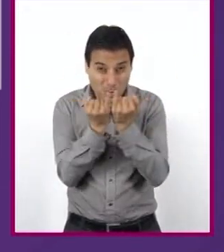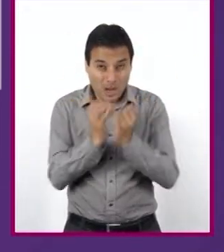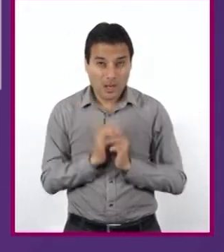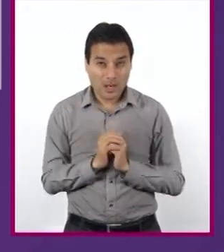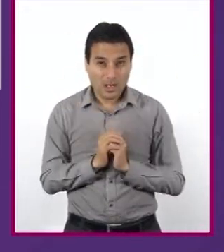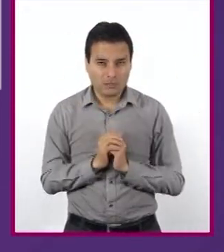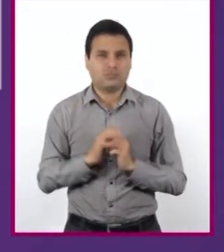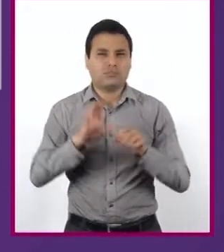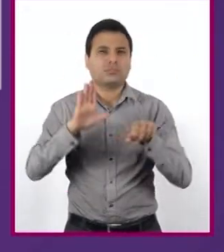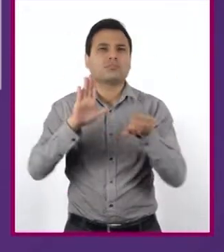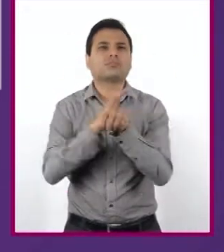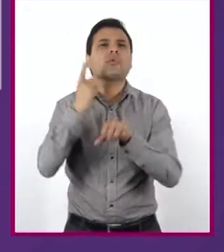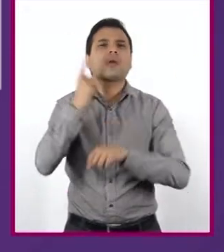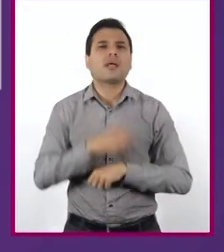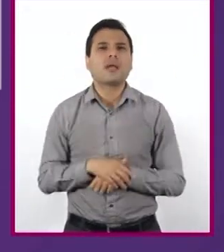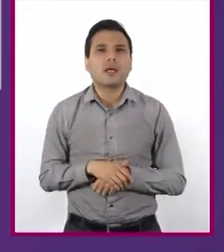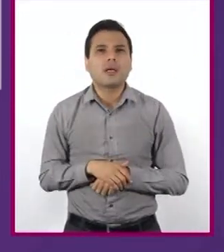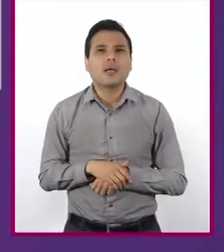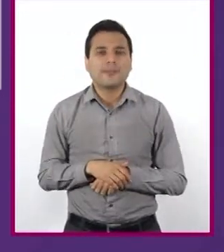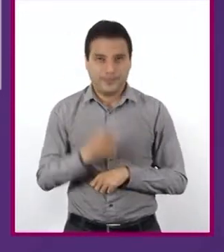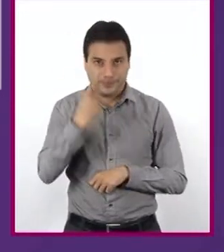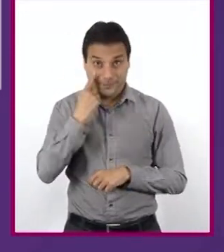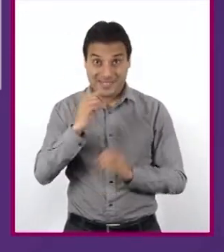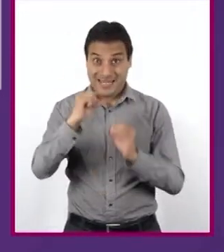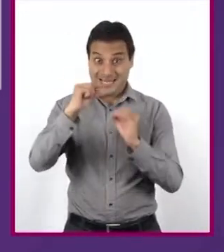¿Cuáles son los electrones de valencia?